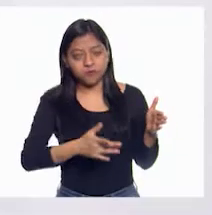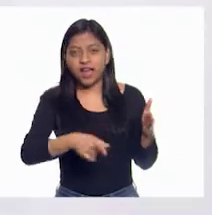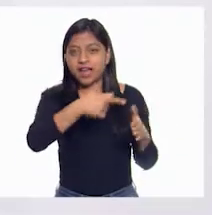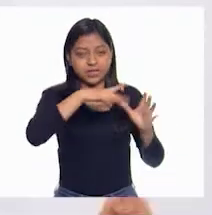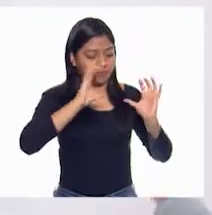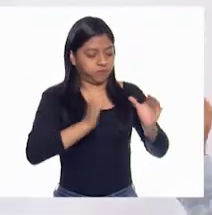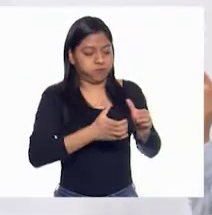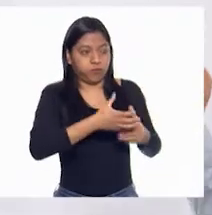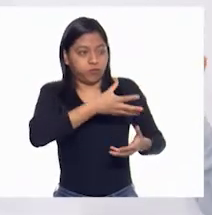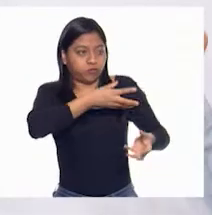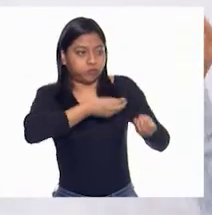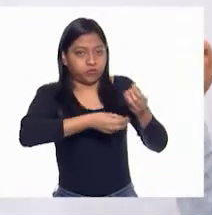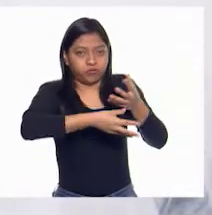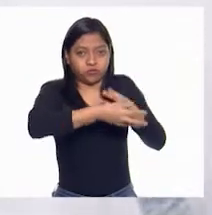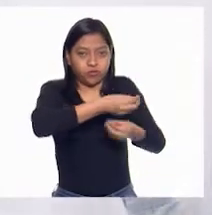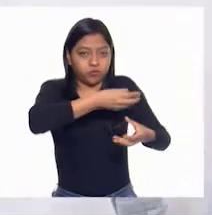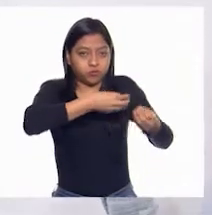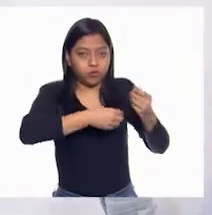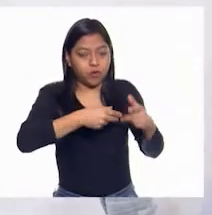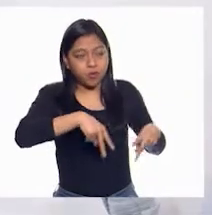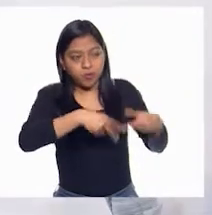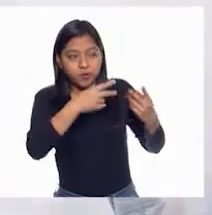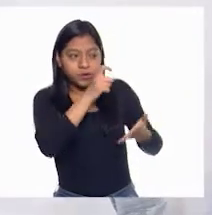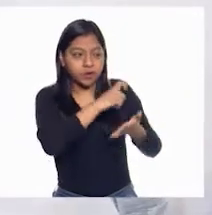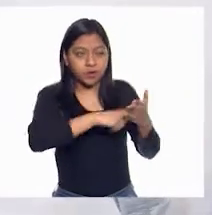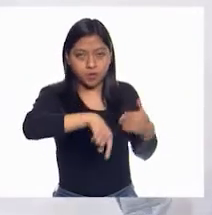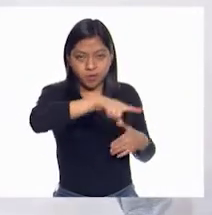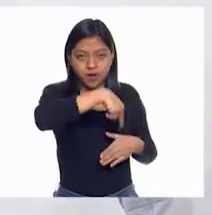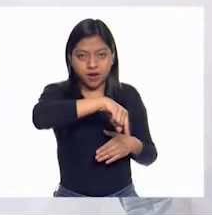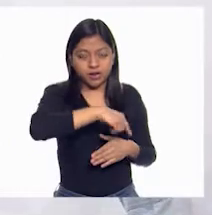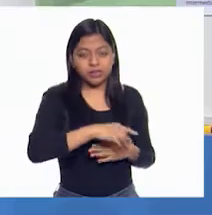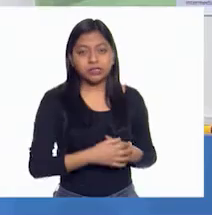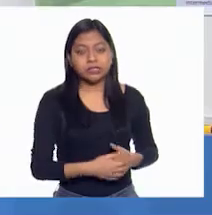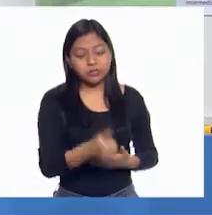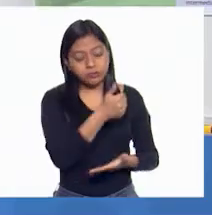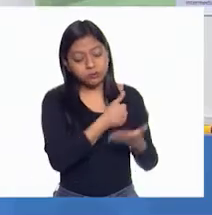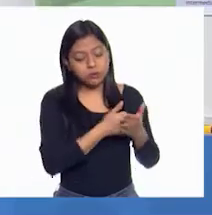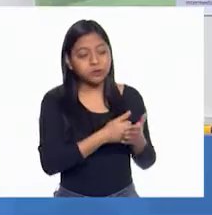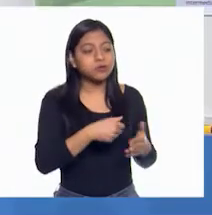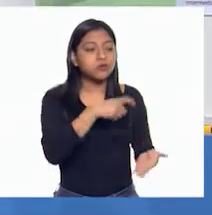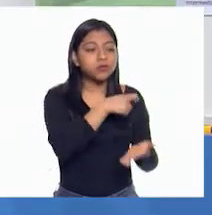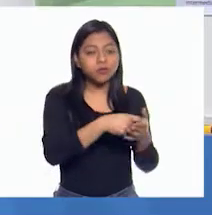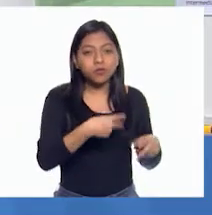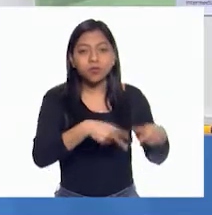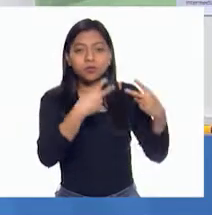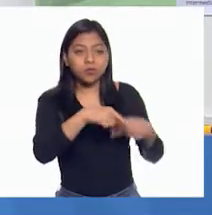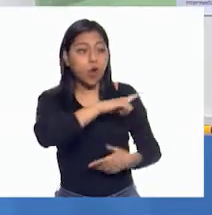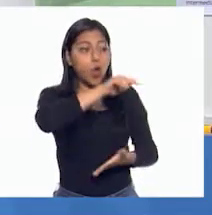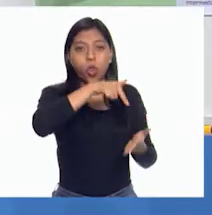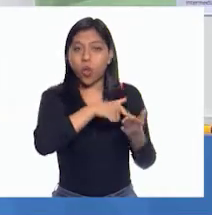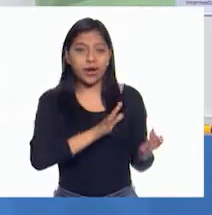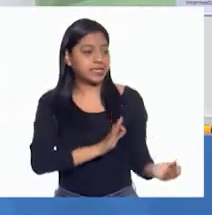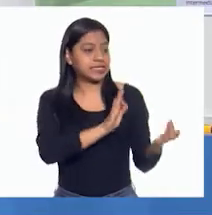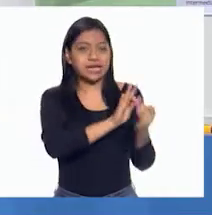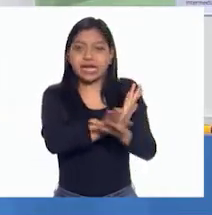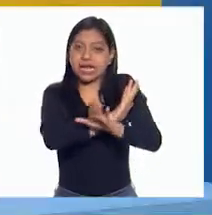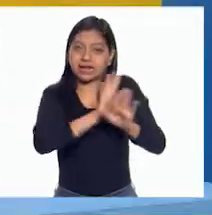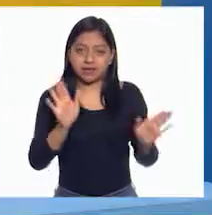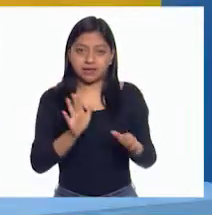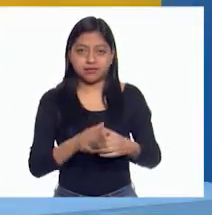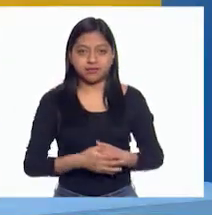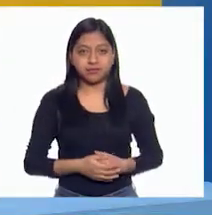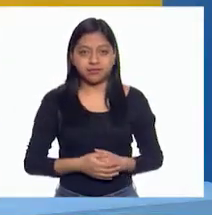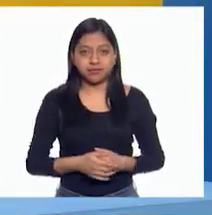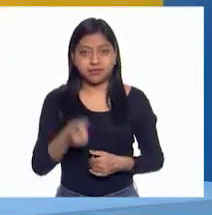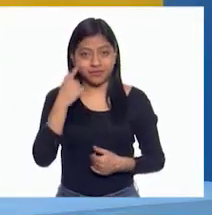comercial, durante la cual la mayoría de las poblaciones solo se abastecía de los productos de donde vivían.